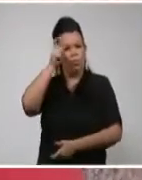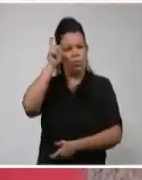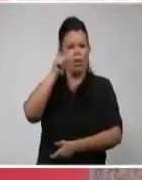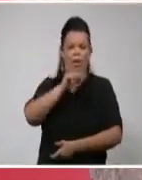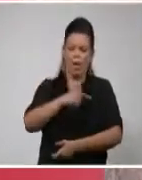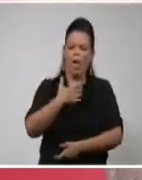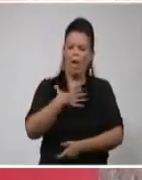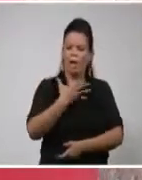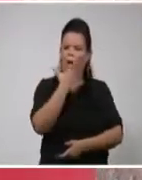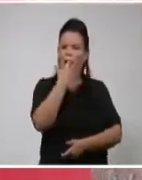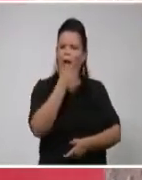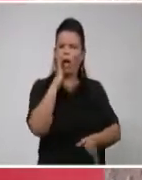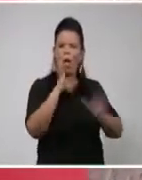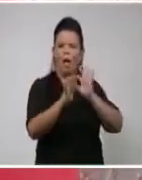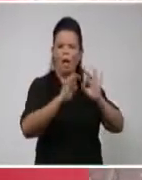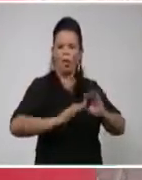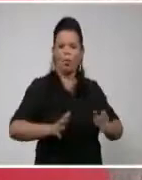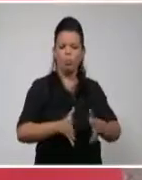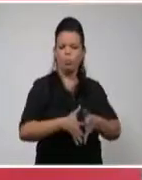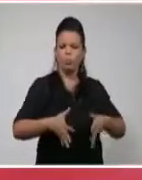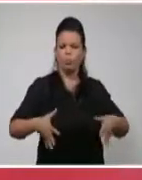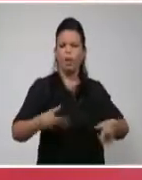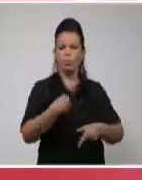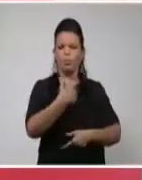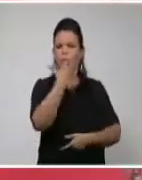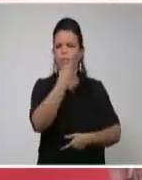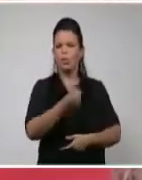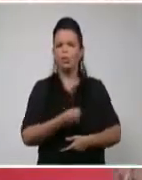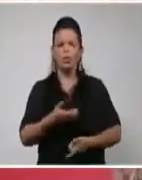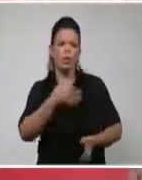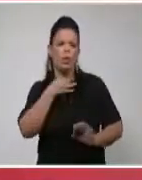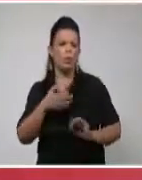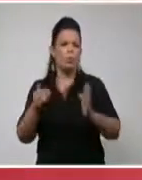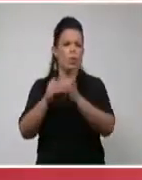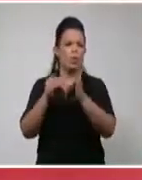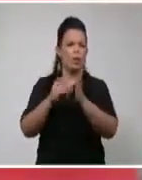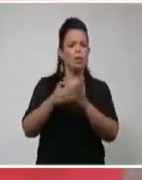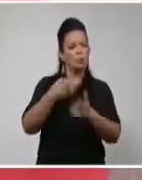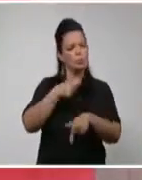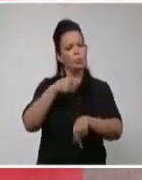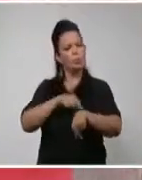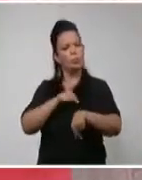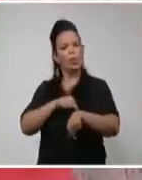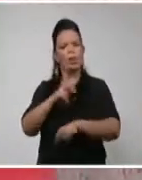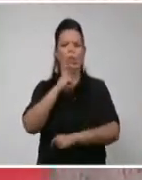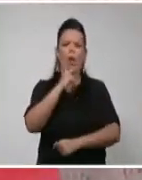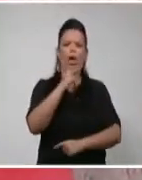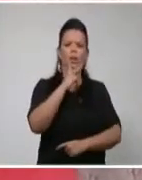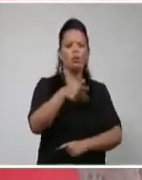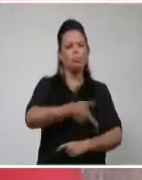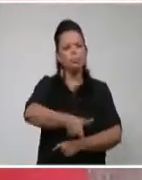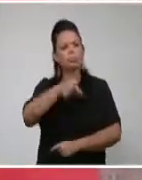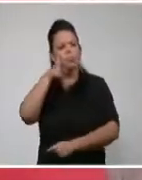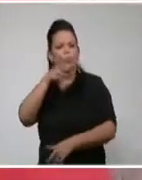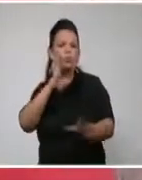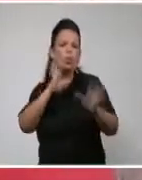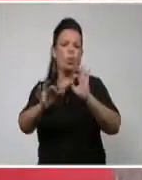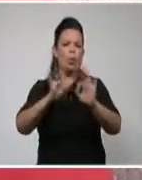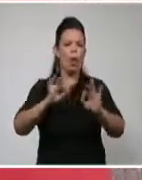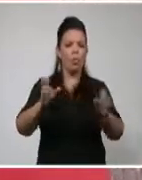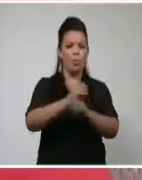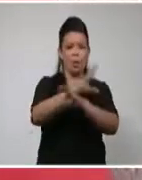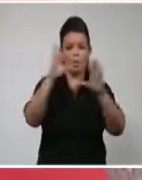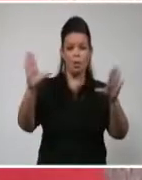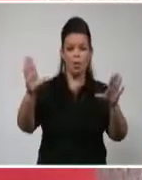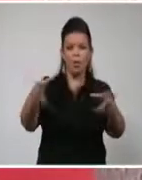bien es como por las tardes, yo le dedico el ratico de la tarde a eso y por la mañana sí es